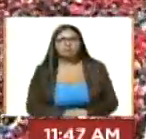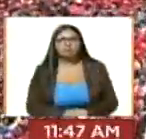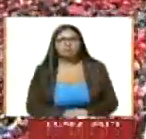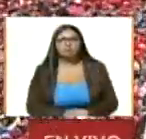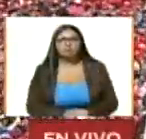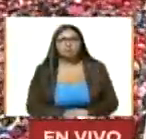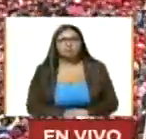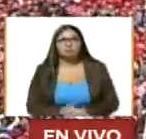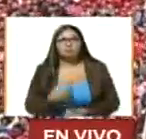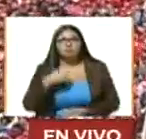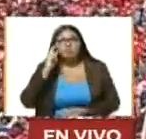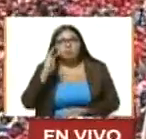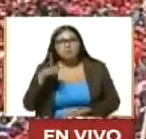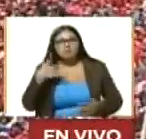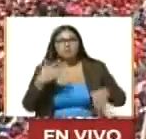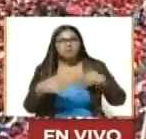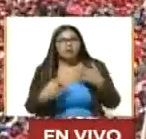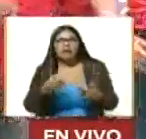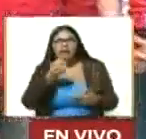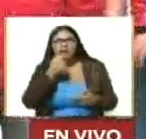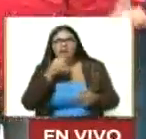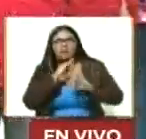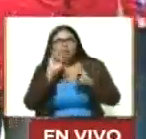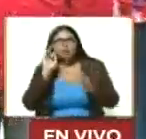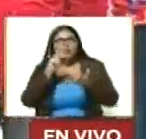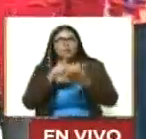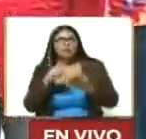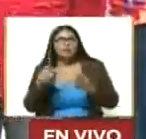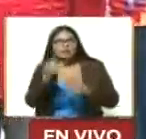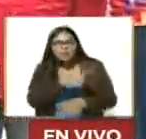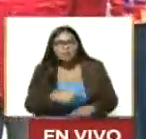Y he visto actos bonitos, los que están aquí en la olla.